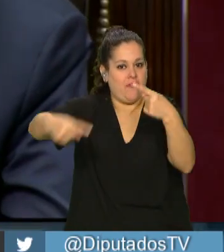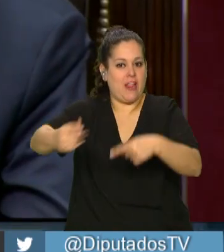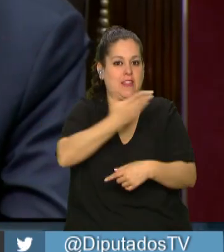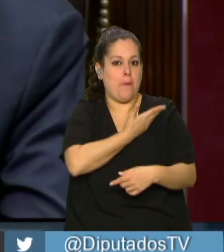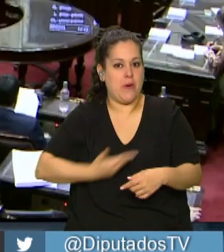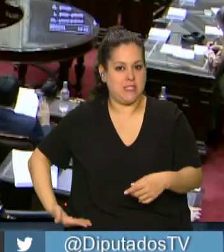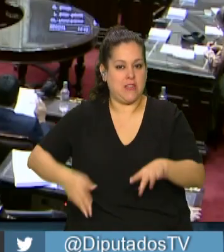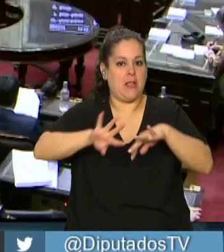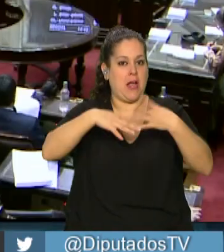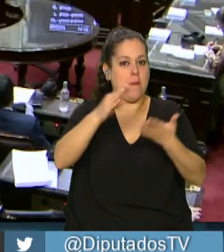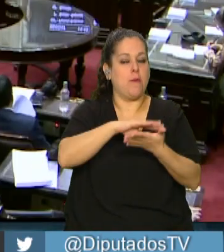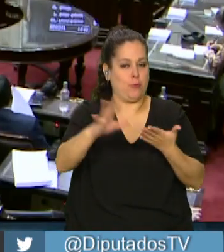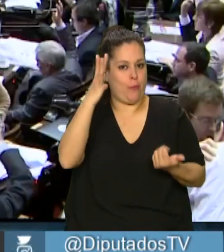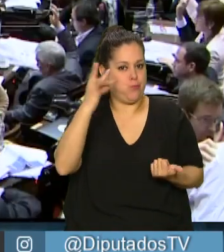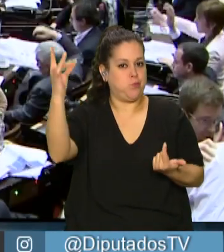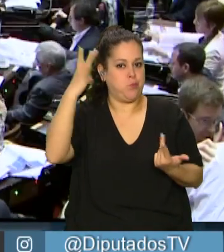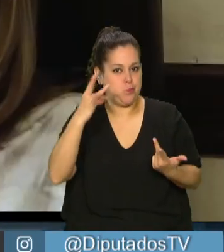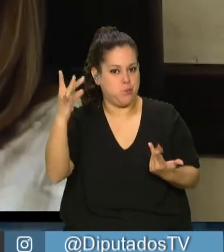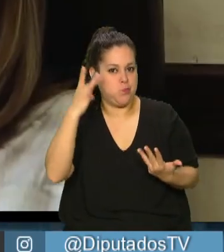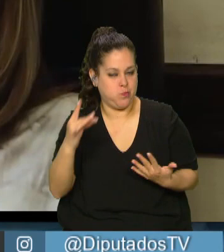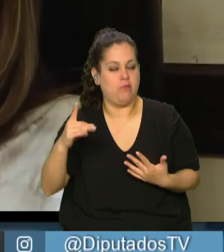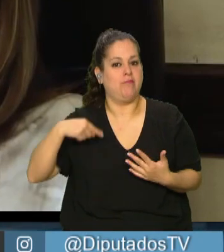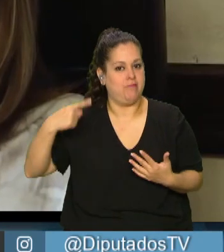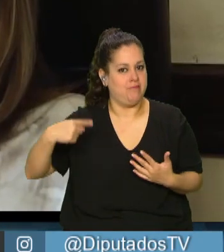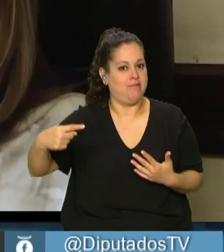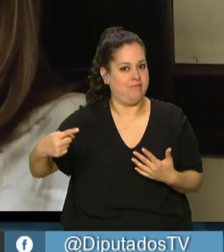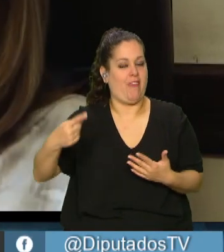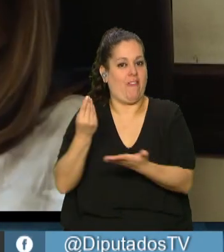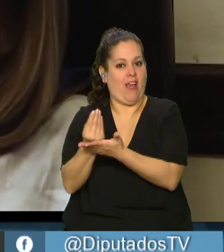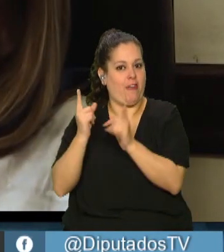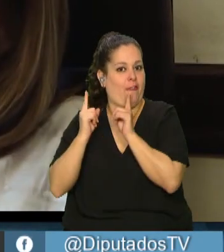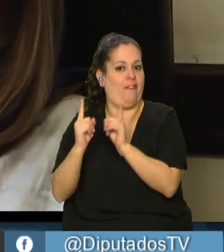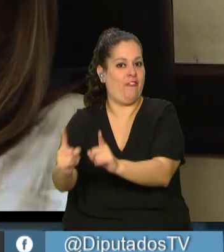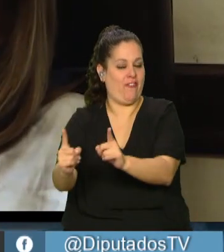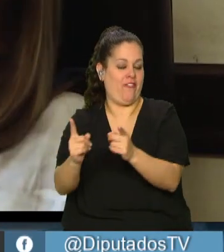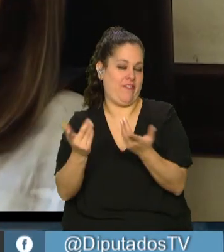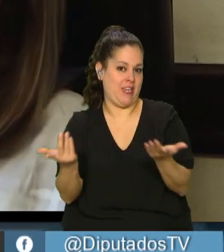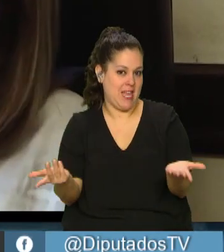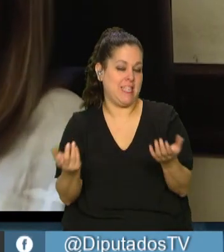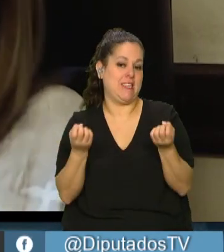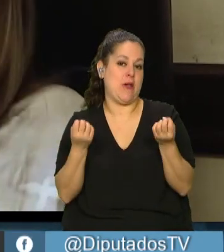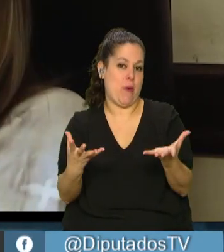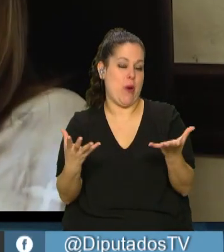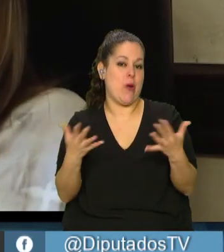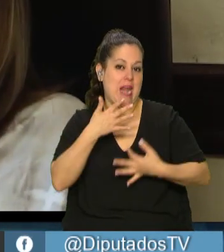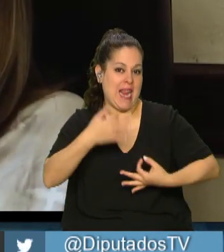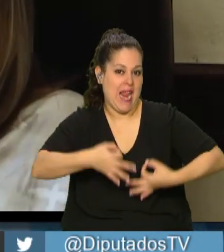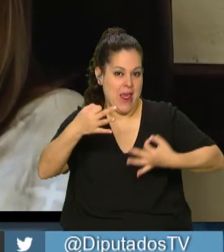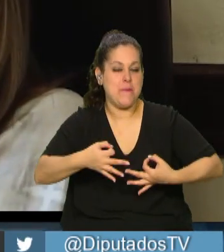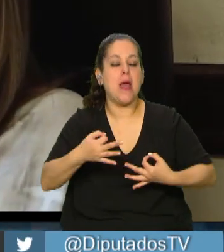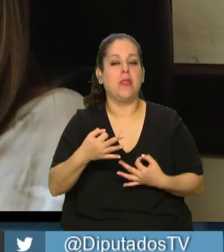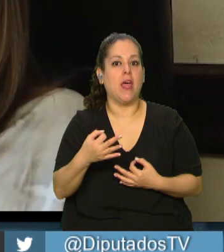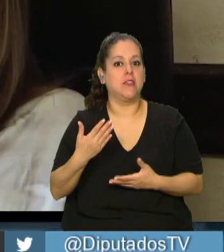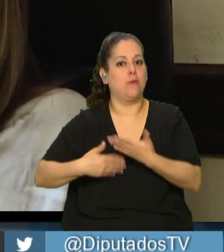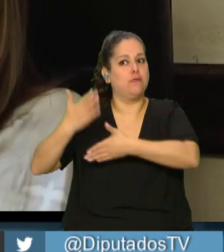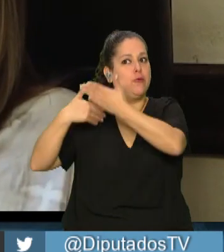presidentes que pasaron por la Cámara me fueron confirmando en el cargo. Así que, bueno, realmente hace bastante